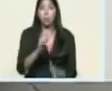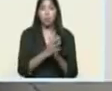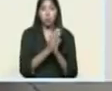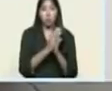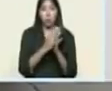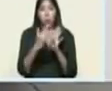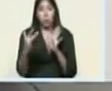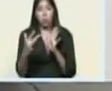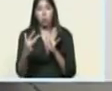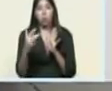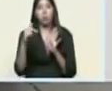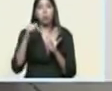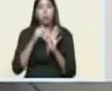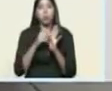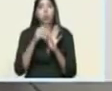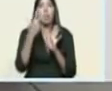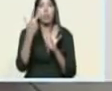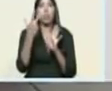4 meses y medio, para ser exacto.